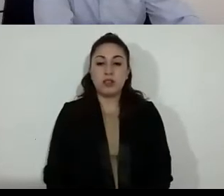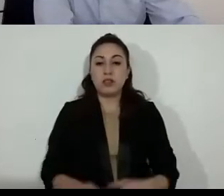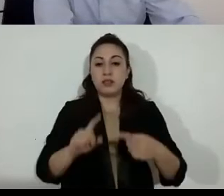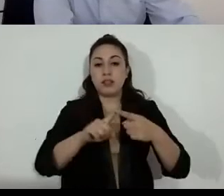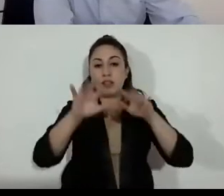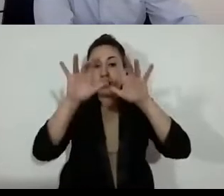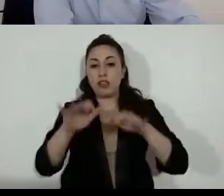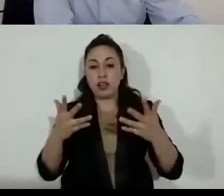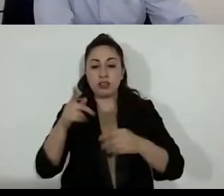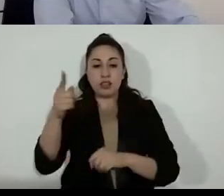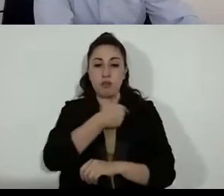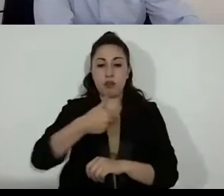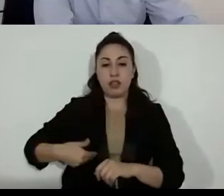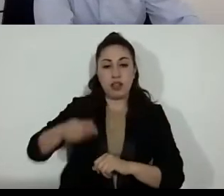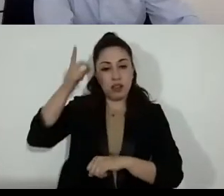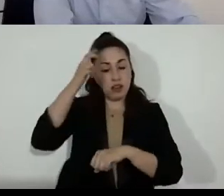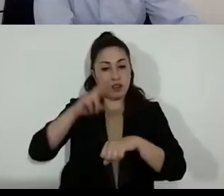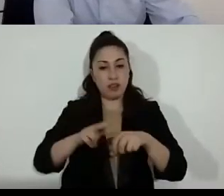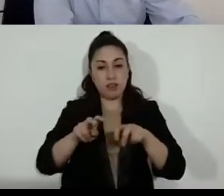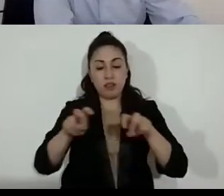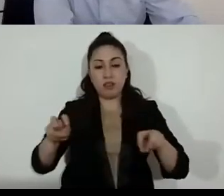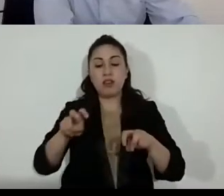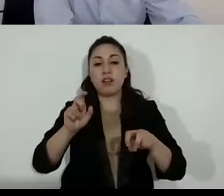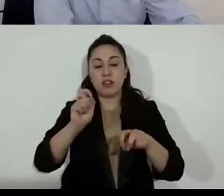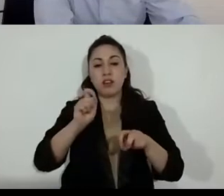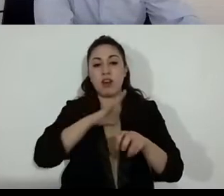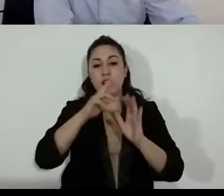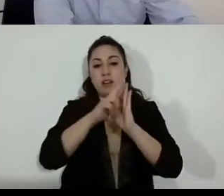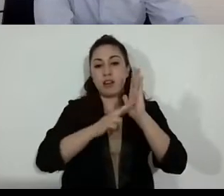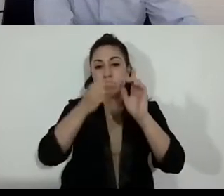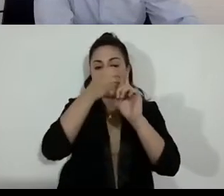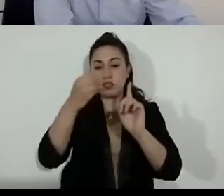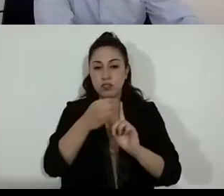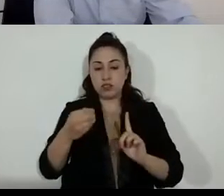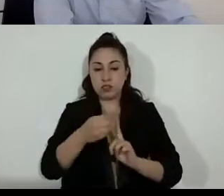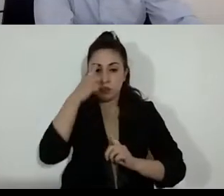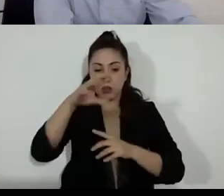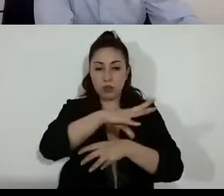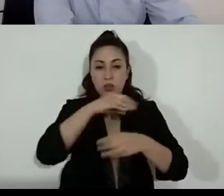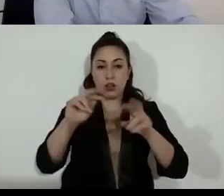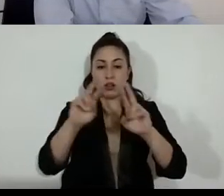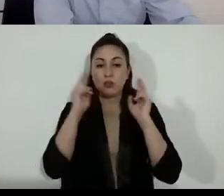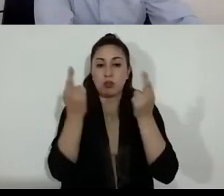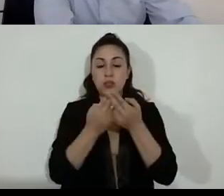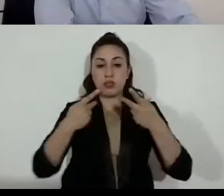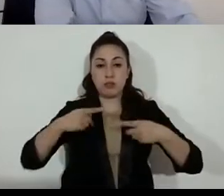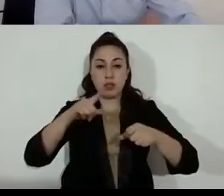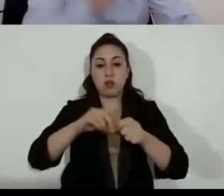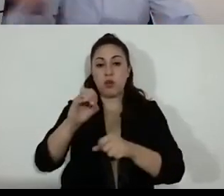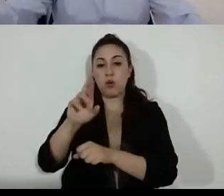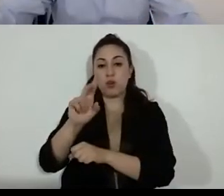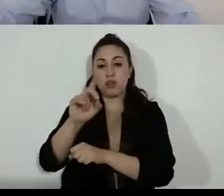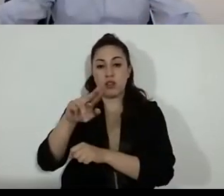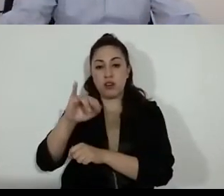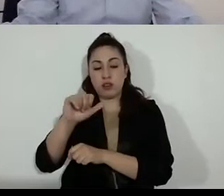de la presidencia de la mesa directiva por el cual remiten a esta Junta el protocolo para la realización de las sesiones presenciales, ordinarias y